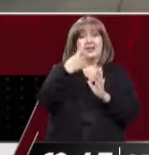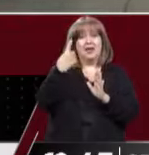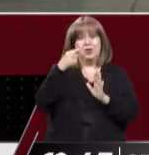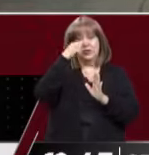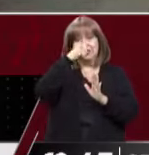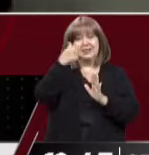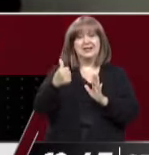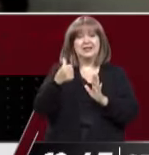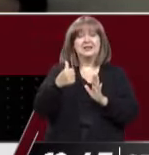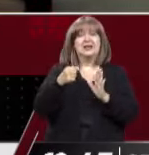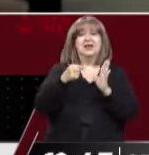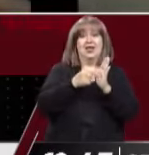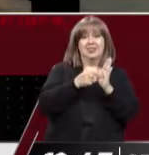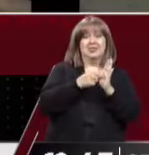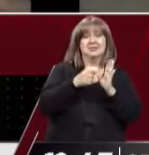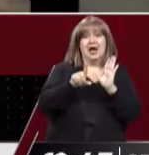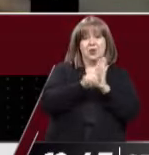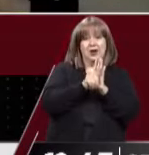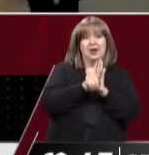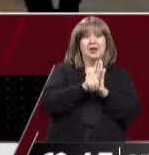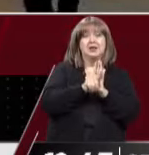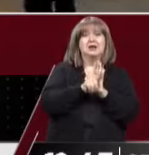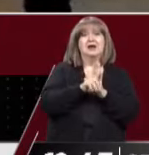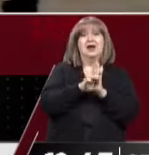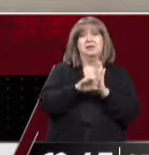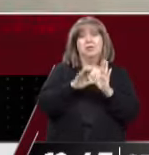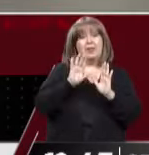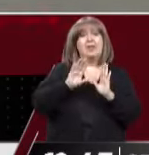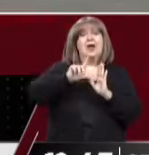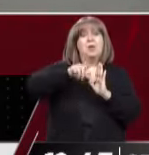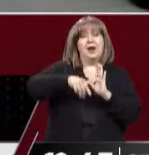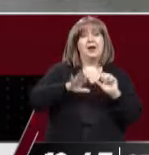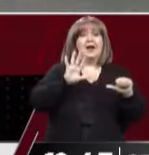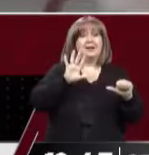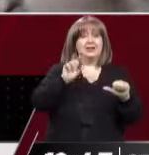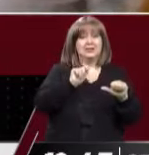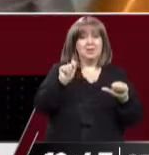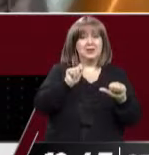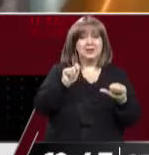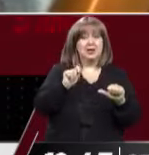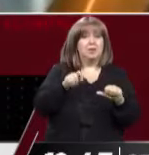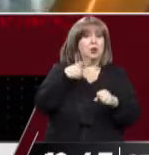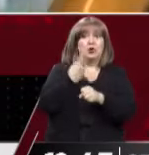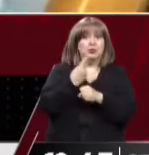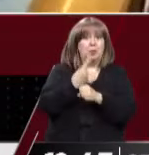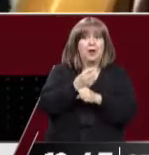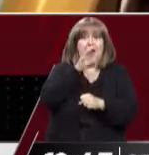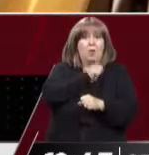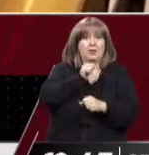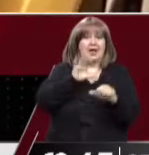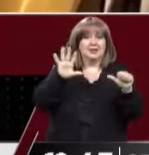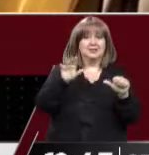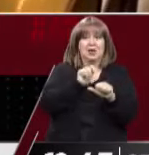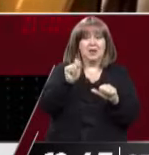de la caja de la provincia que es hasta seis meses pero con esta inflación es imposible esperar 6 meses